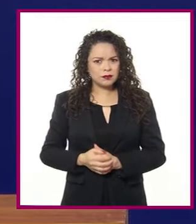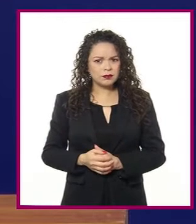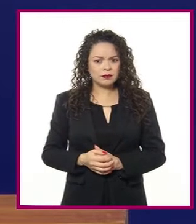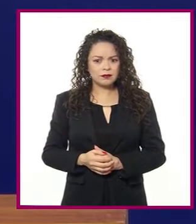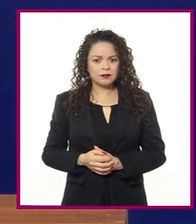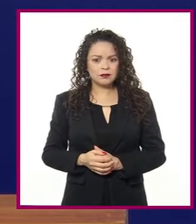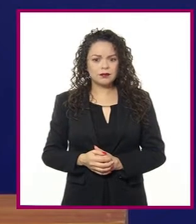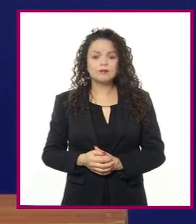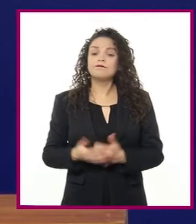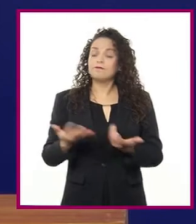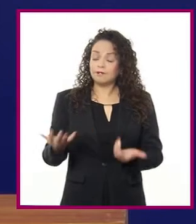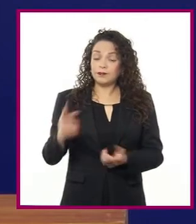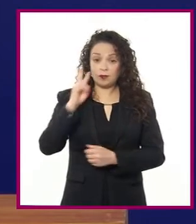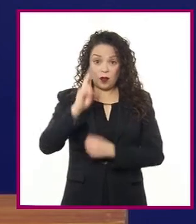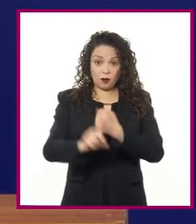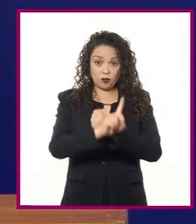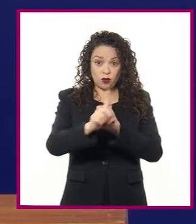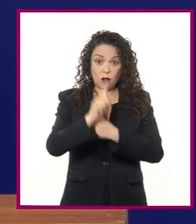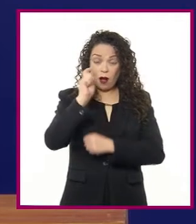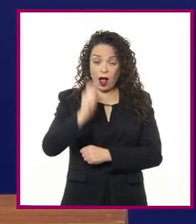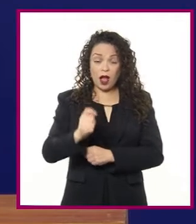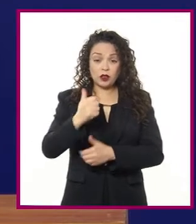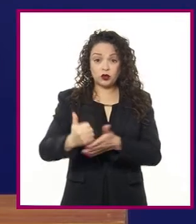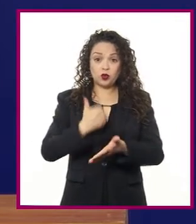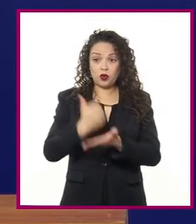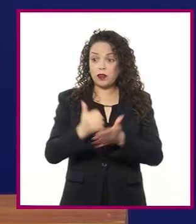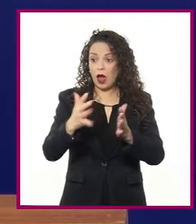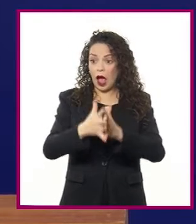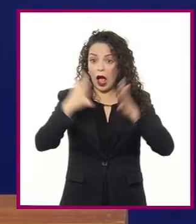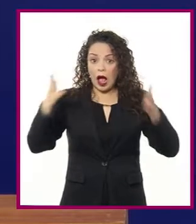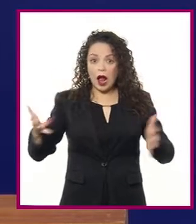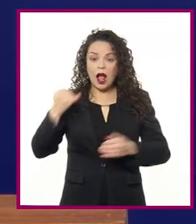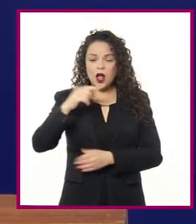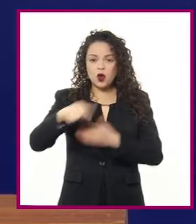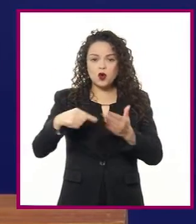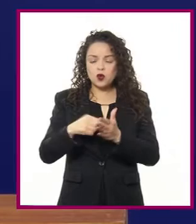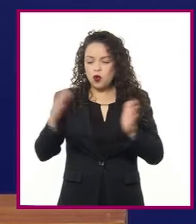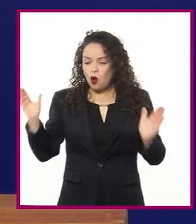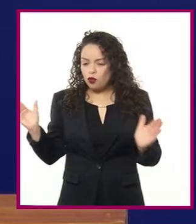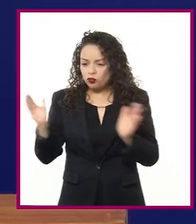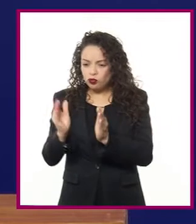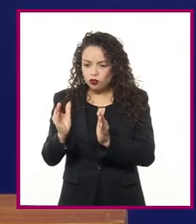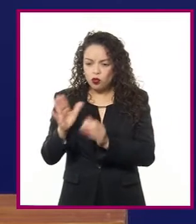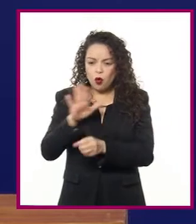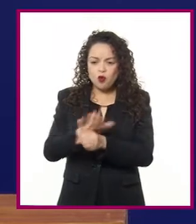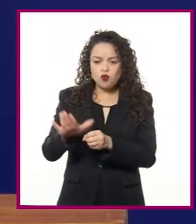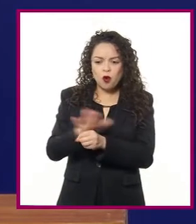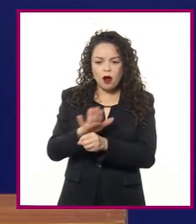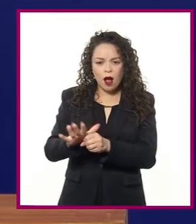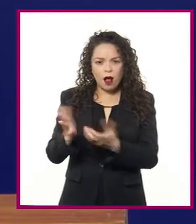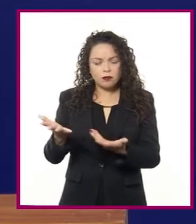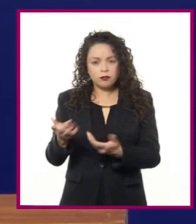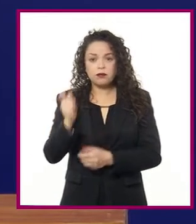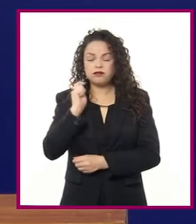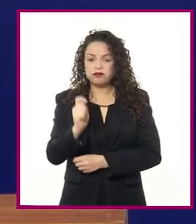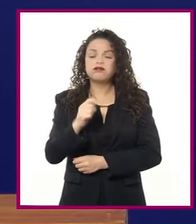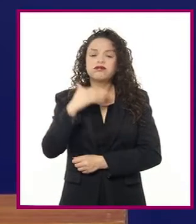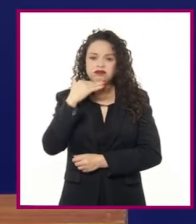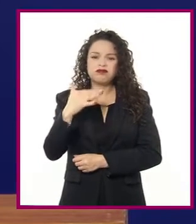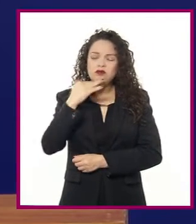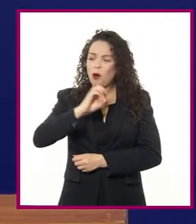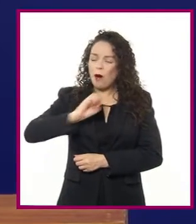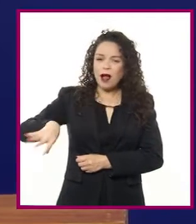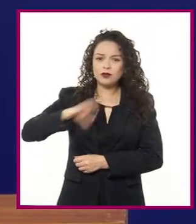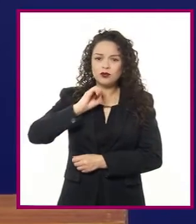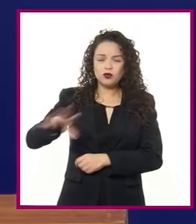que enfrentan tanto las grandes ciudades como las localidades medianas y pequeñas es la contaminación propiciada en